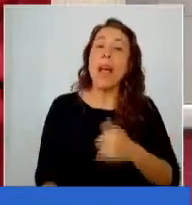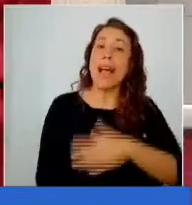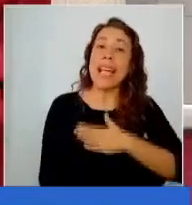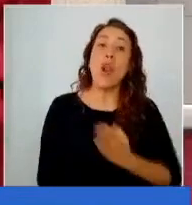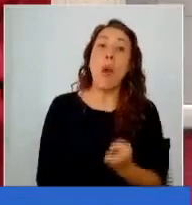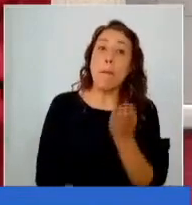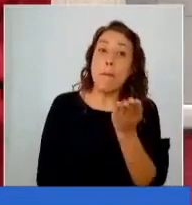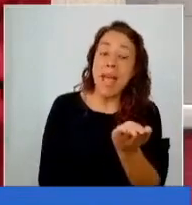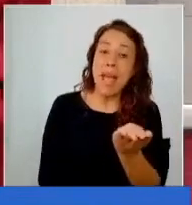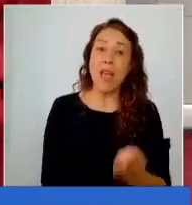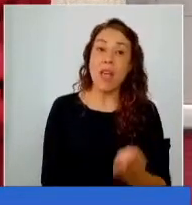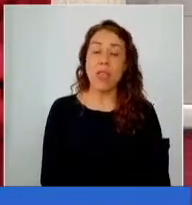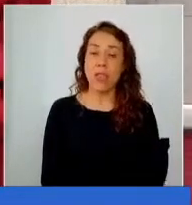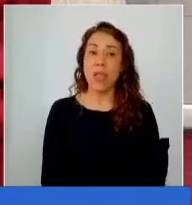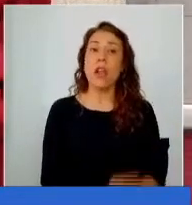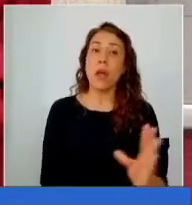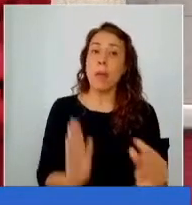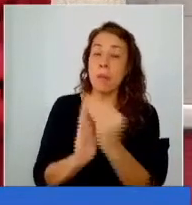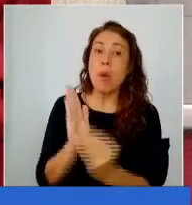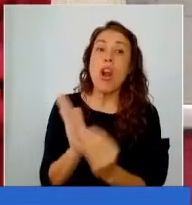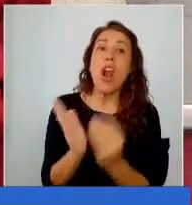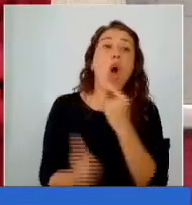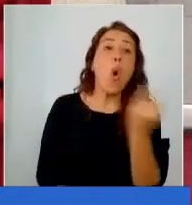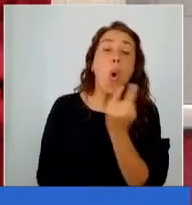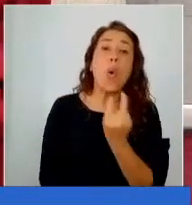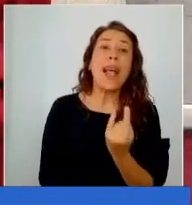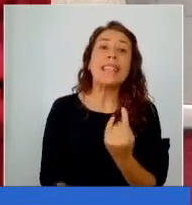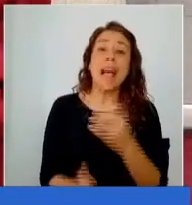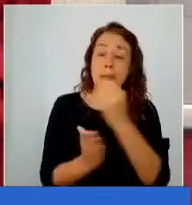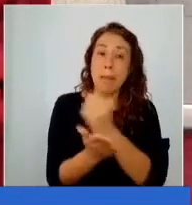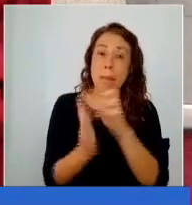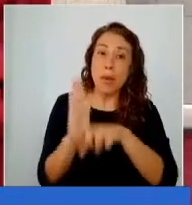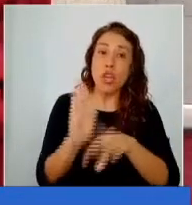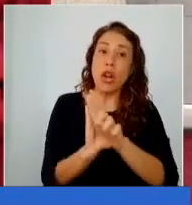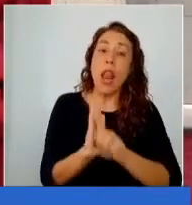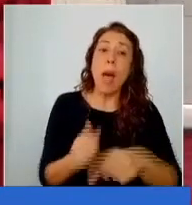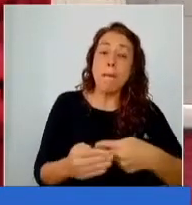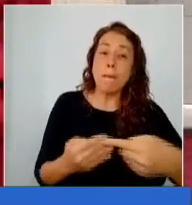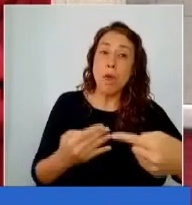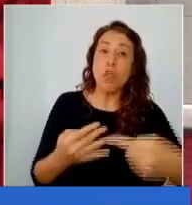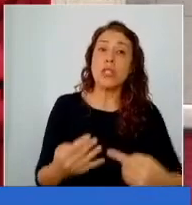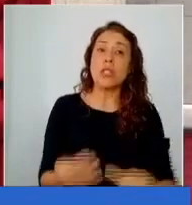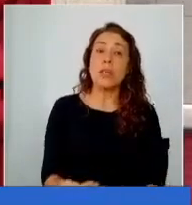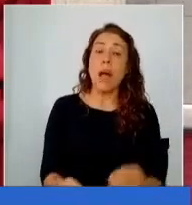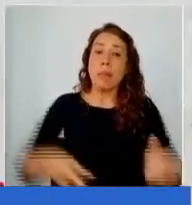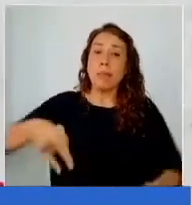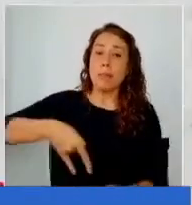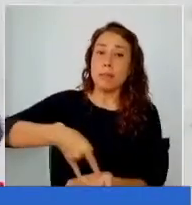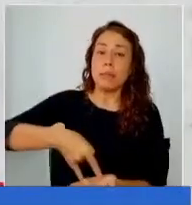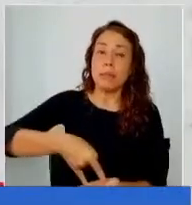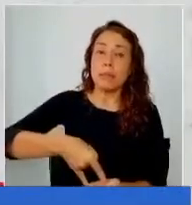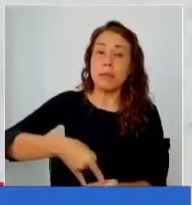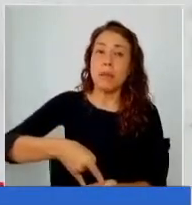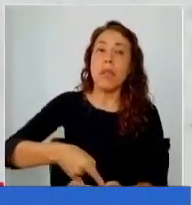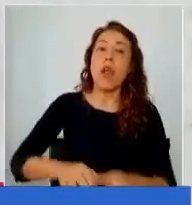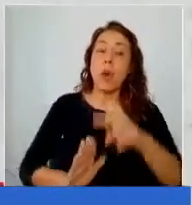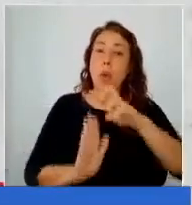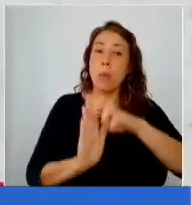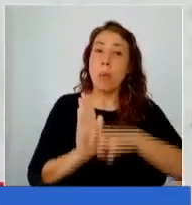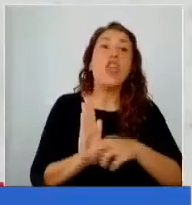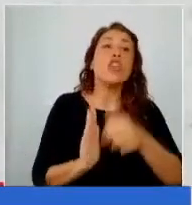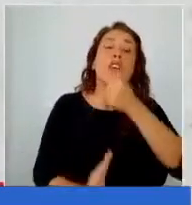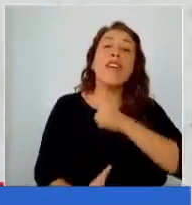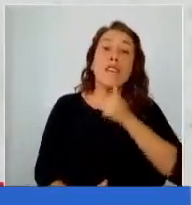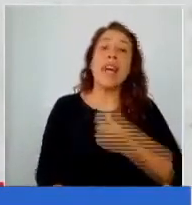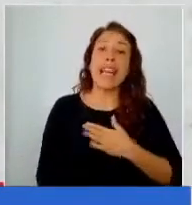incorporar las urgencias administrativas y la próxima próxima presentación de los que proyecto que faltan se lo quiero decir